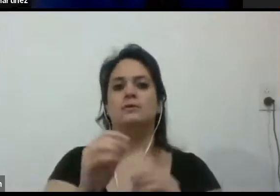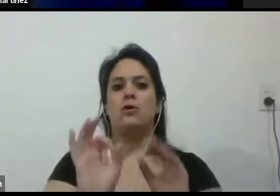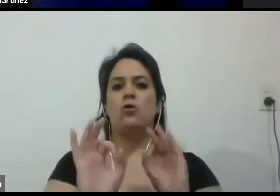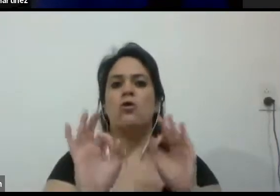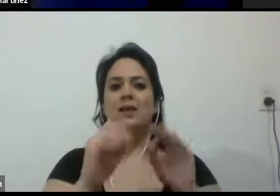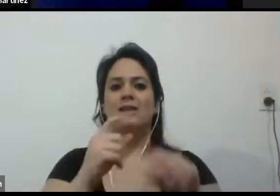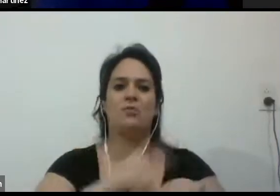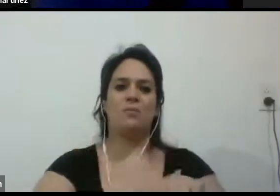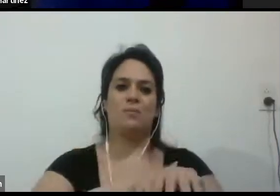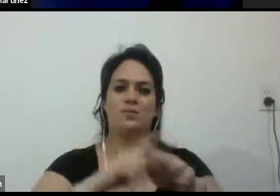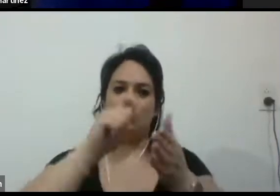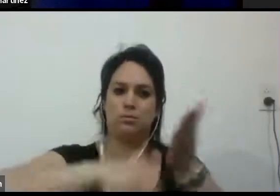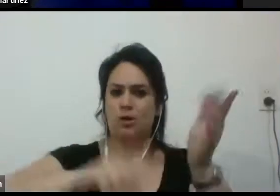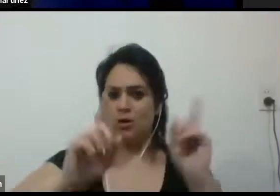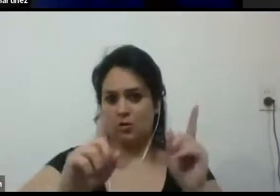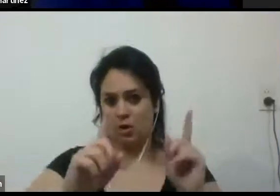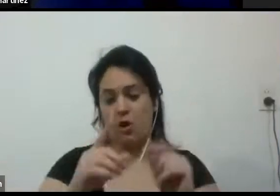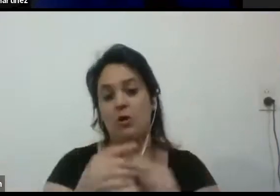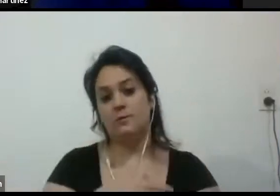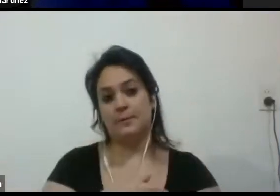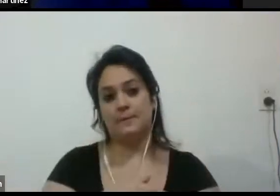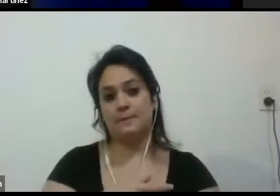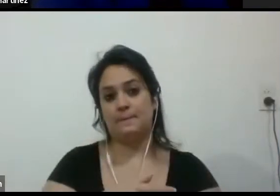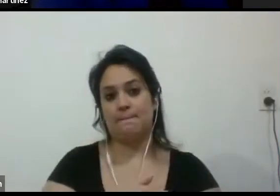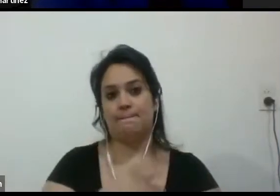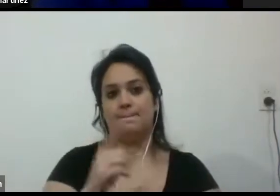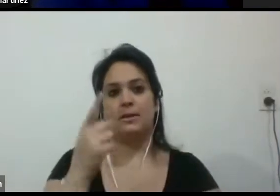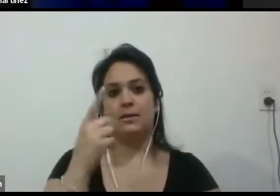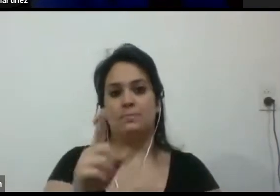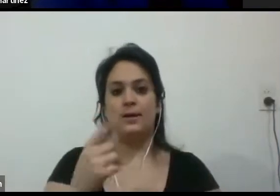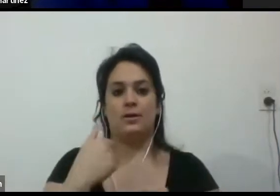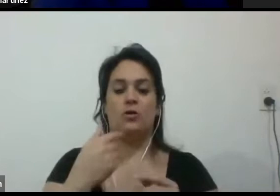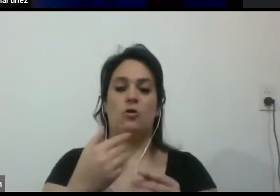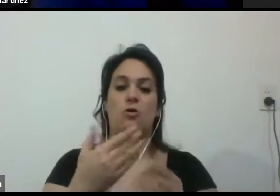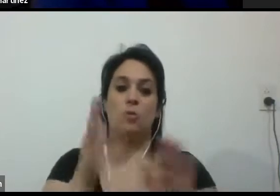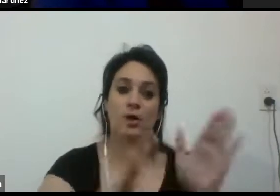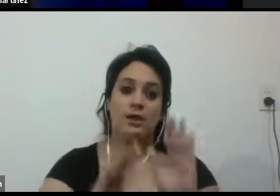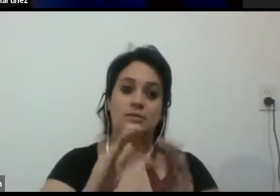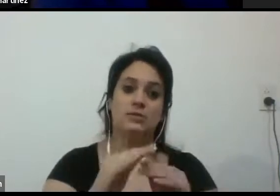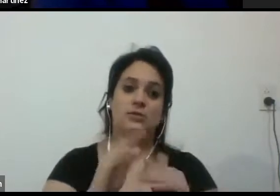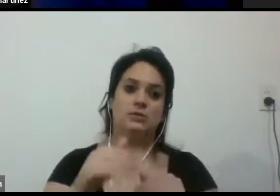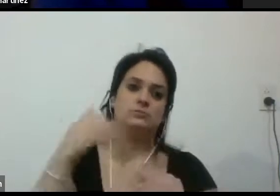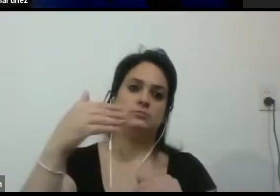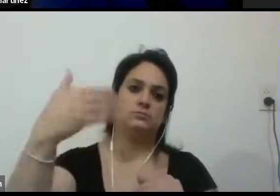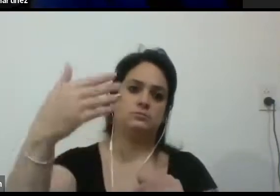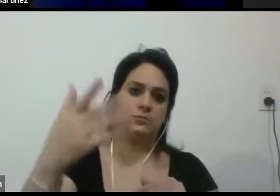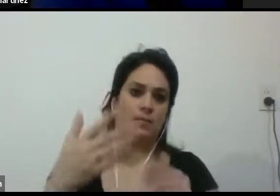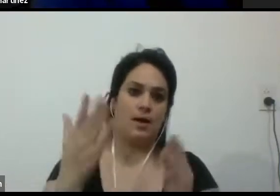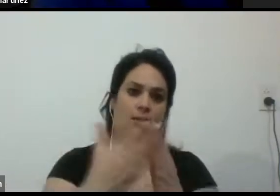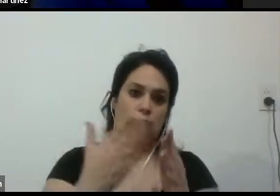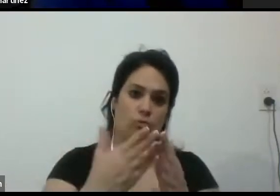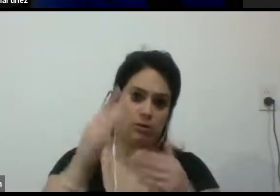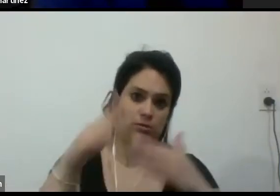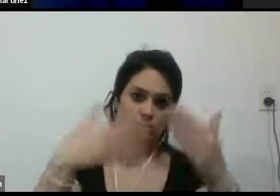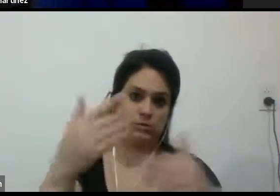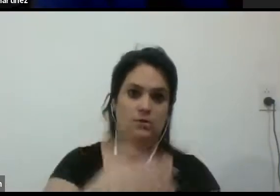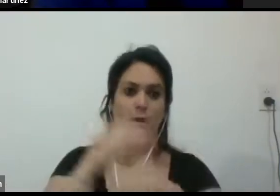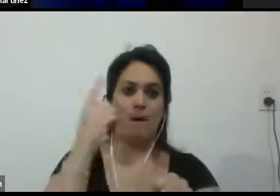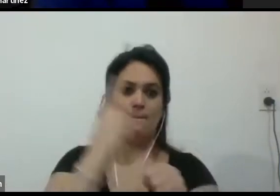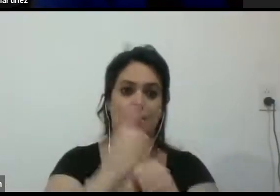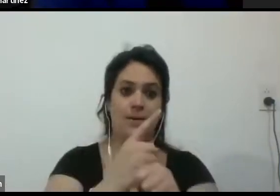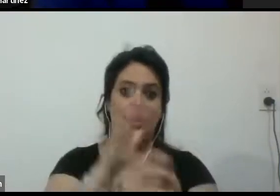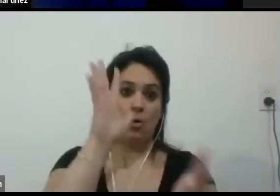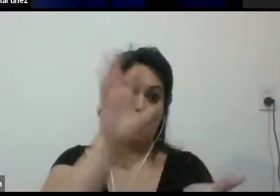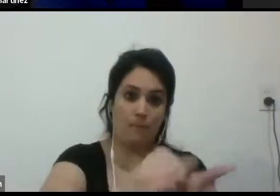inscripción sino que lo pueden ir completando a medida que van avanzando lo primero es guardar el lugar o sea